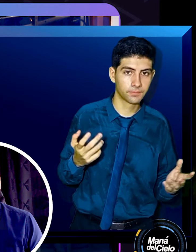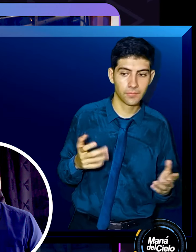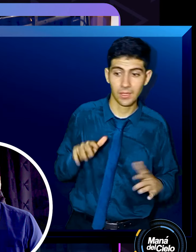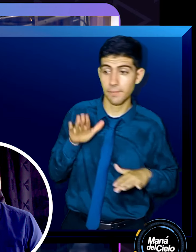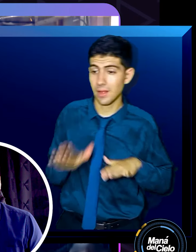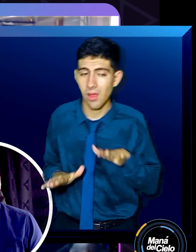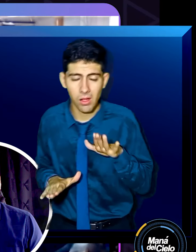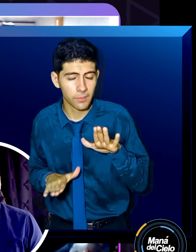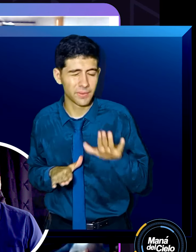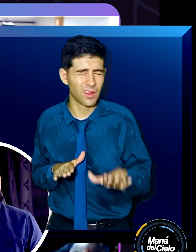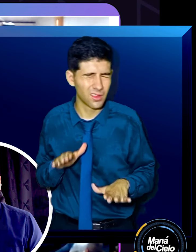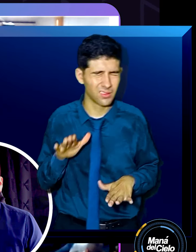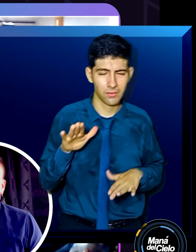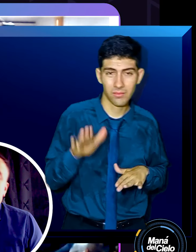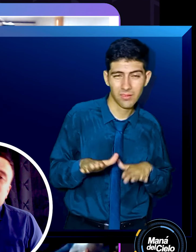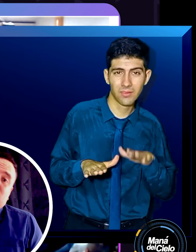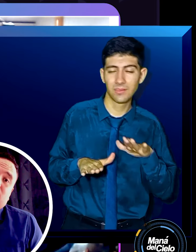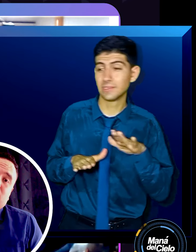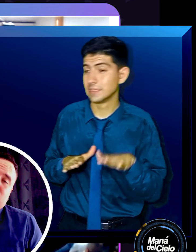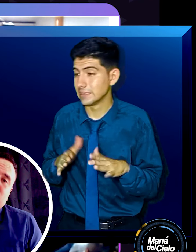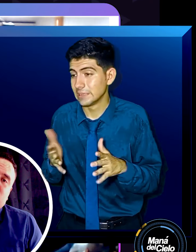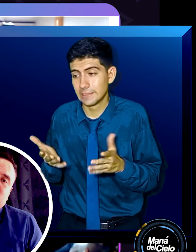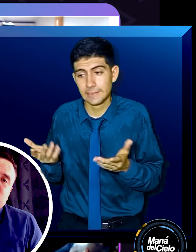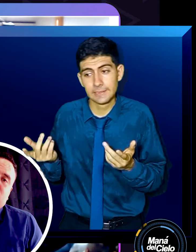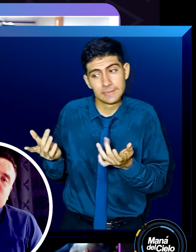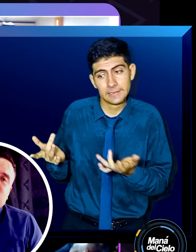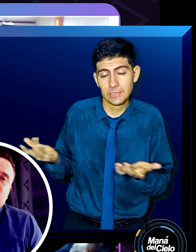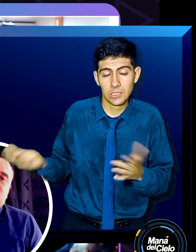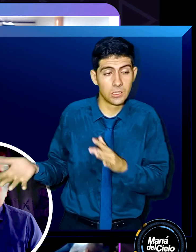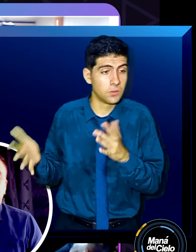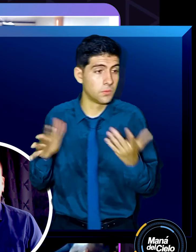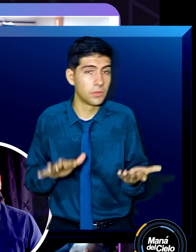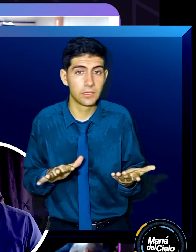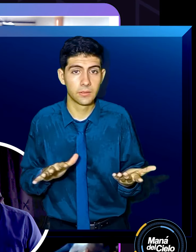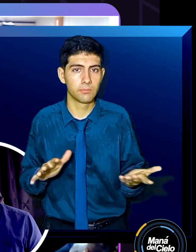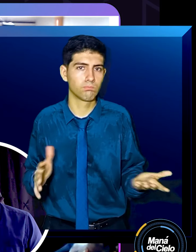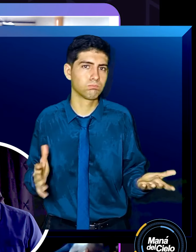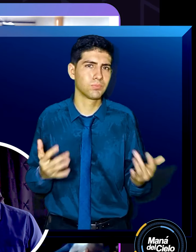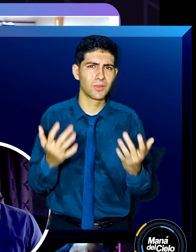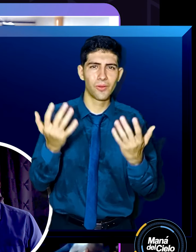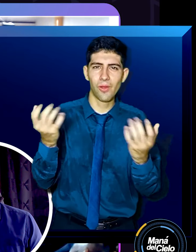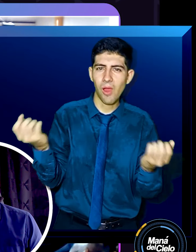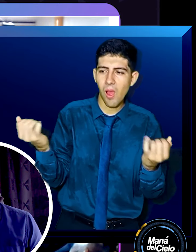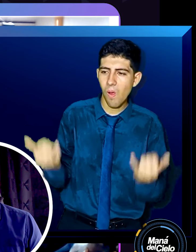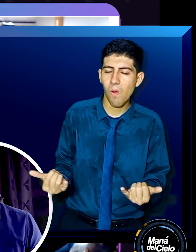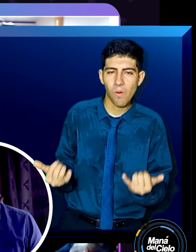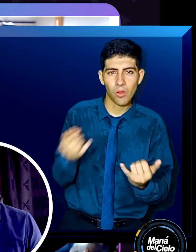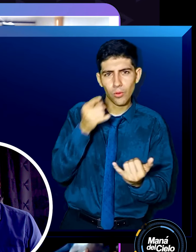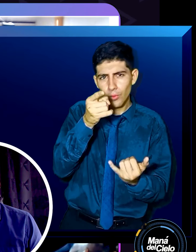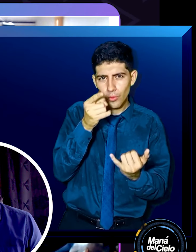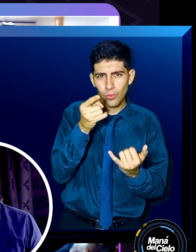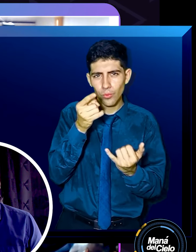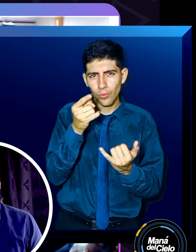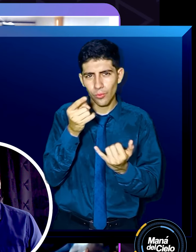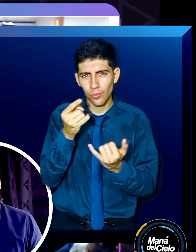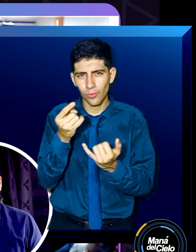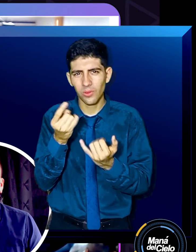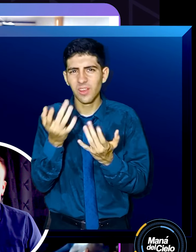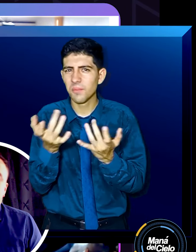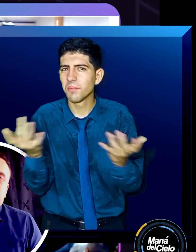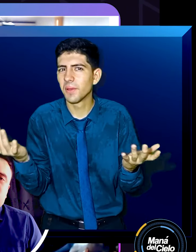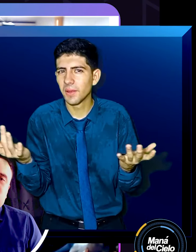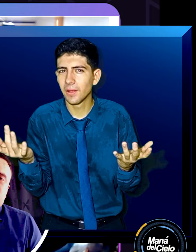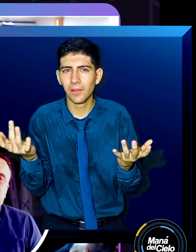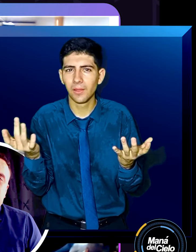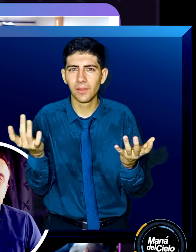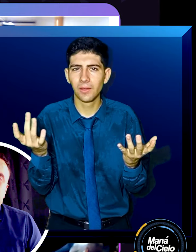No había agua, había sed, había expectativa de muerte. Pero esta mañana no hay expectativa de muerte,